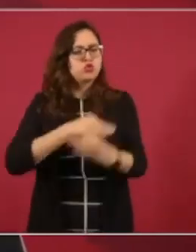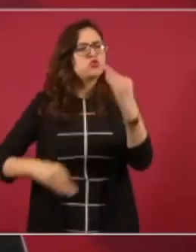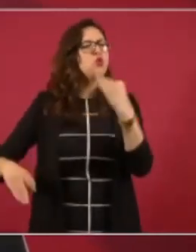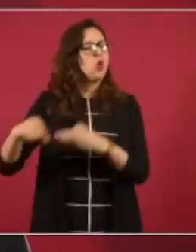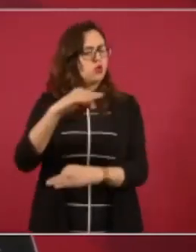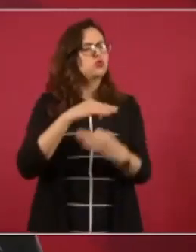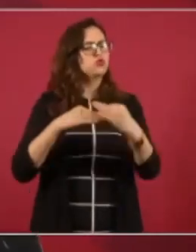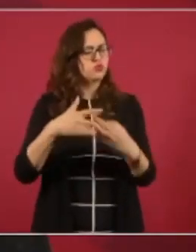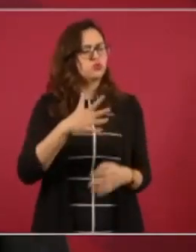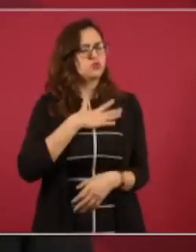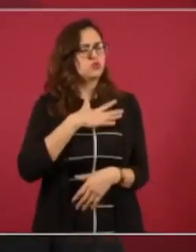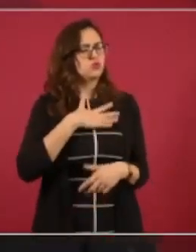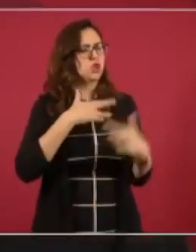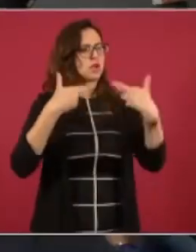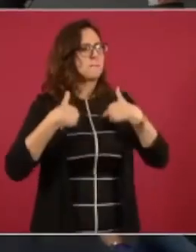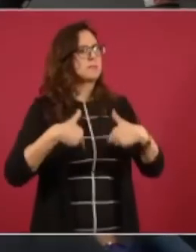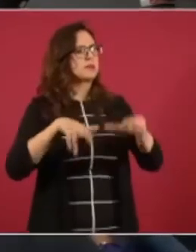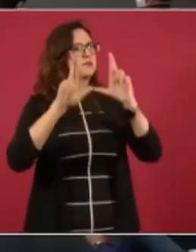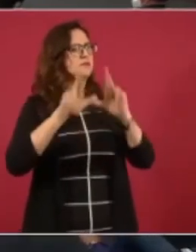de